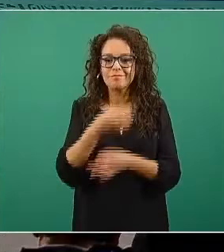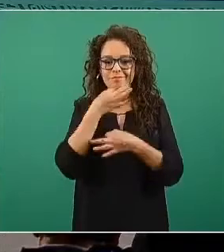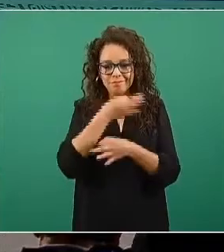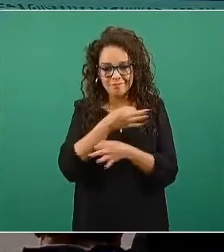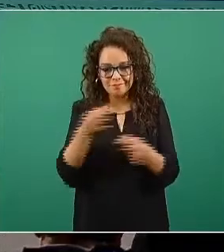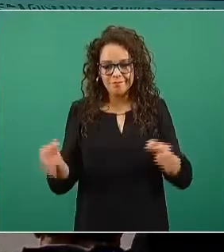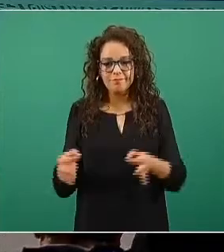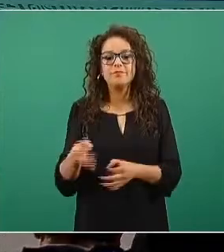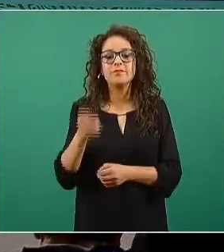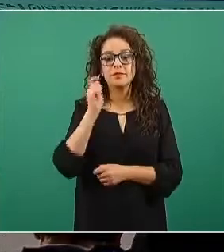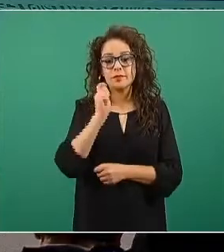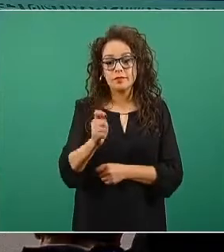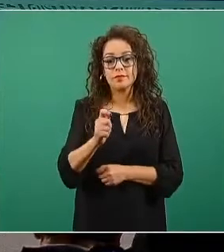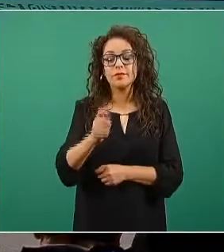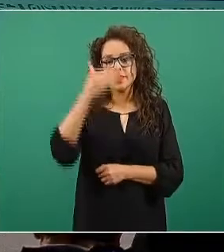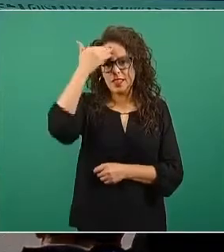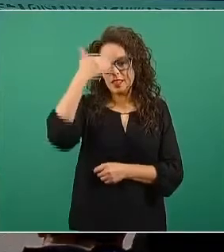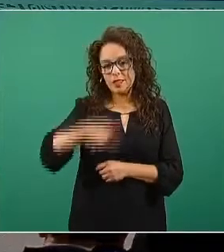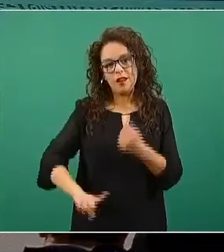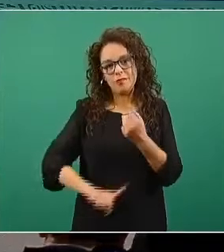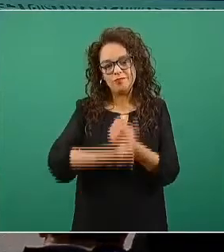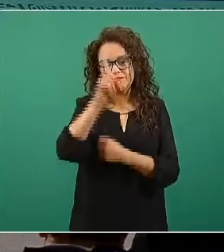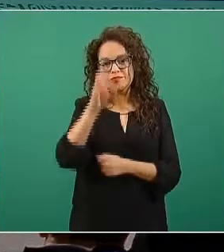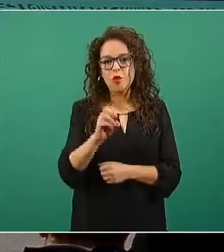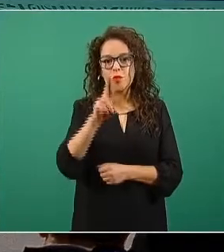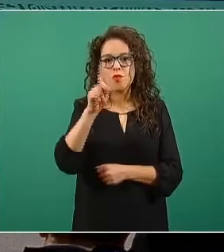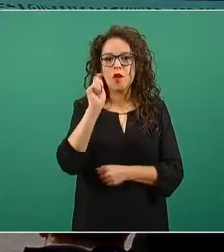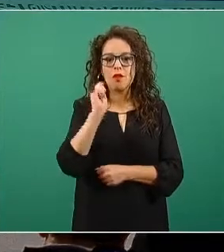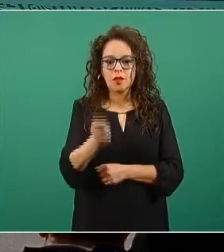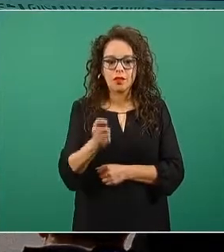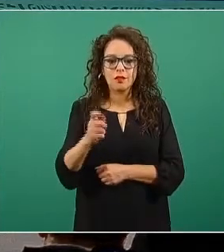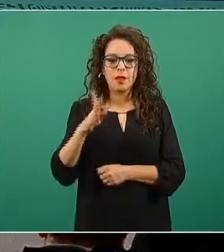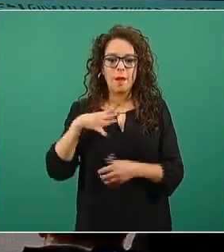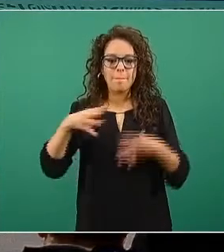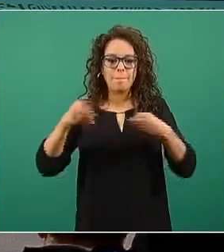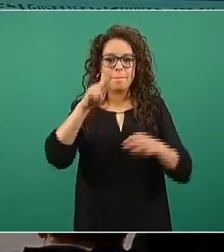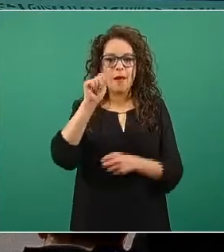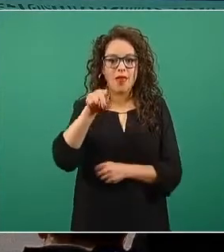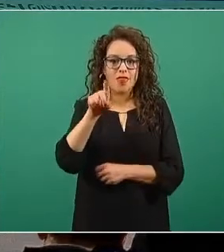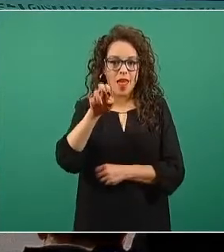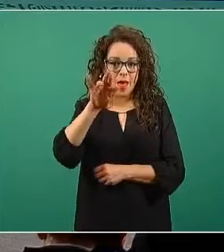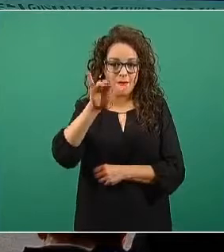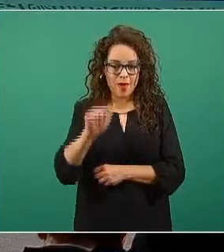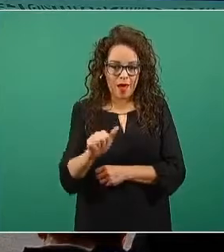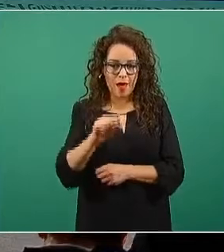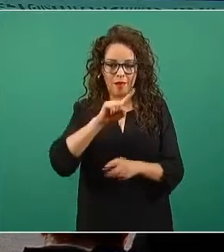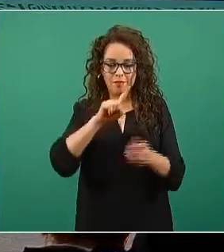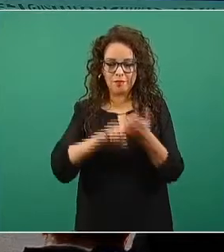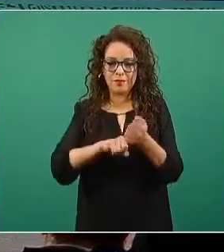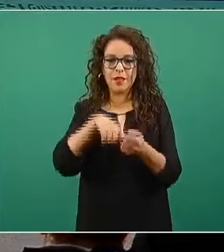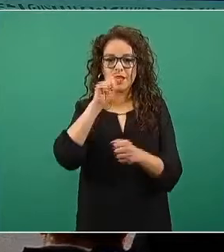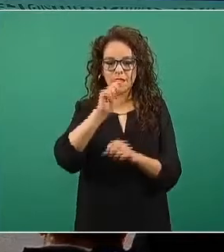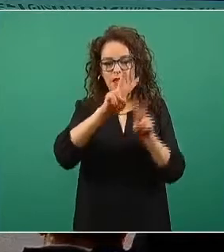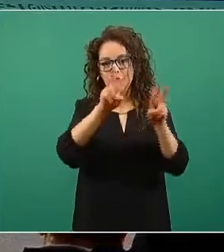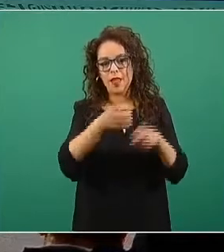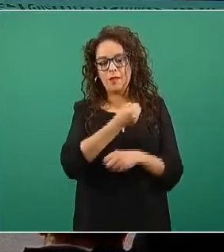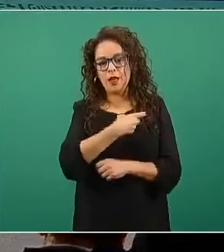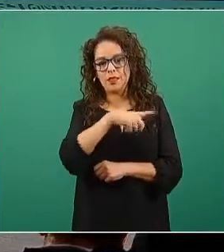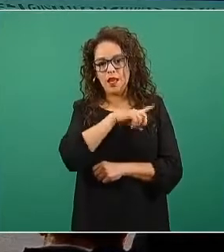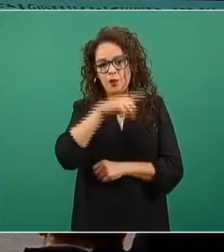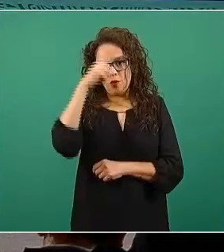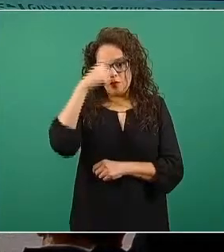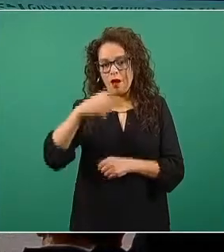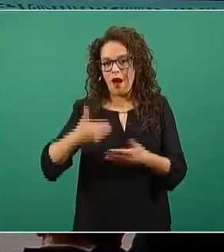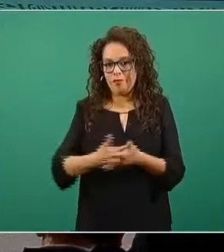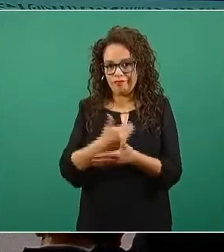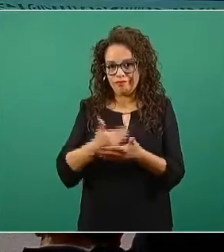tenido la pandemia por COVID en la salud sexual y reproductiva, y uno de ellos ciertamente es lo